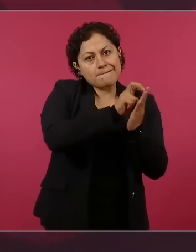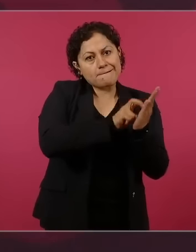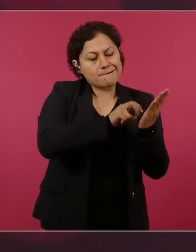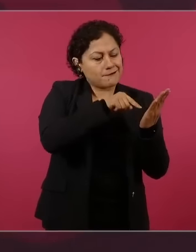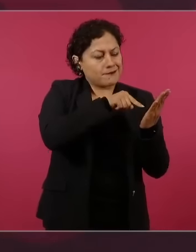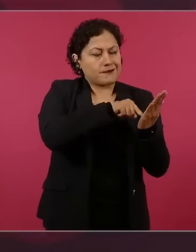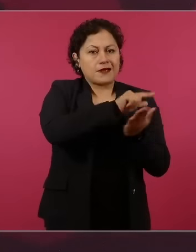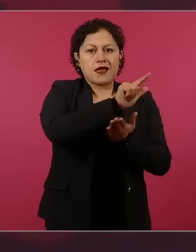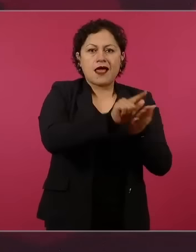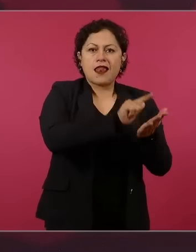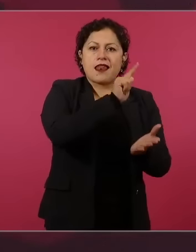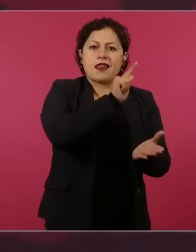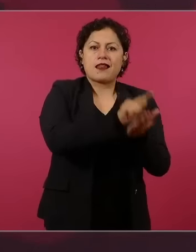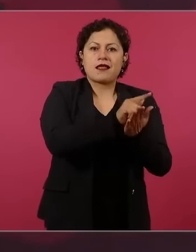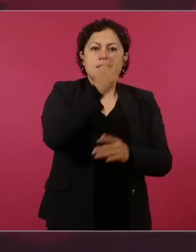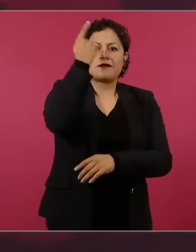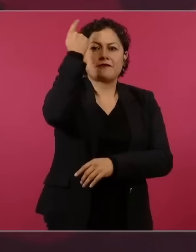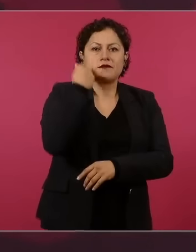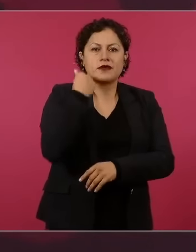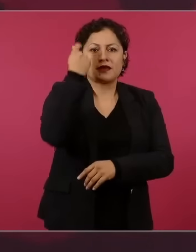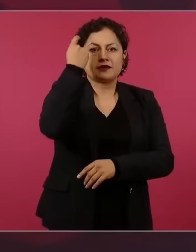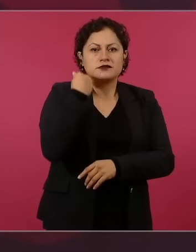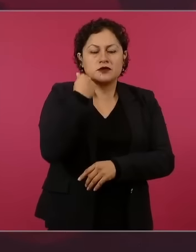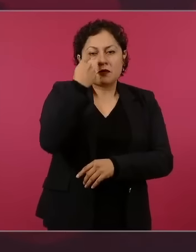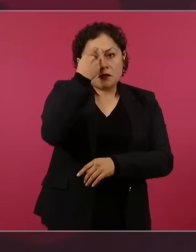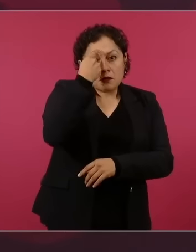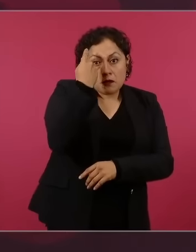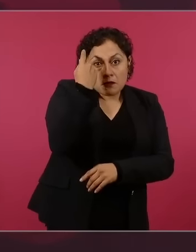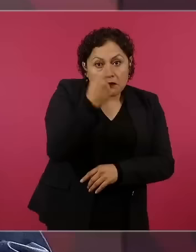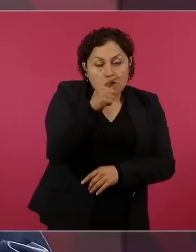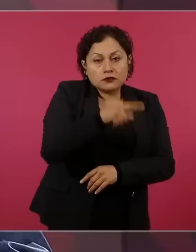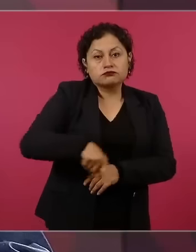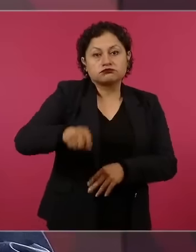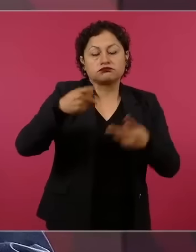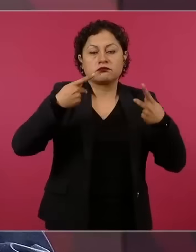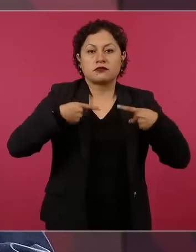su sueldo, su salario completo,